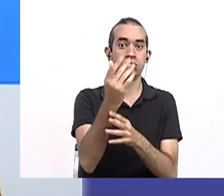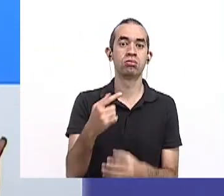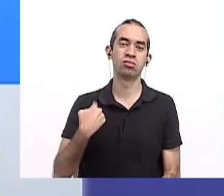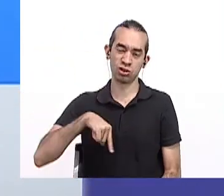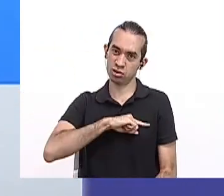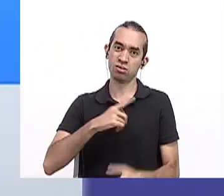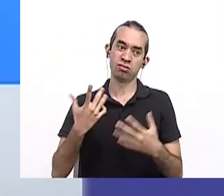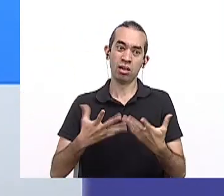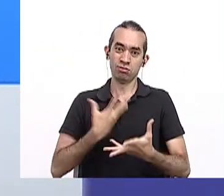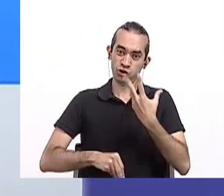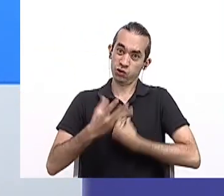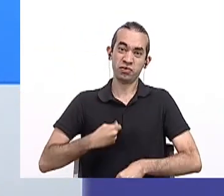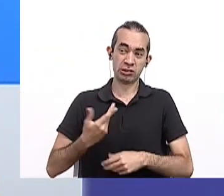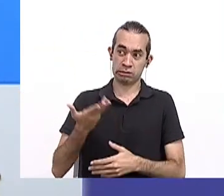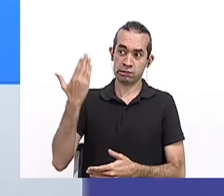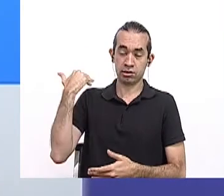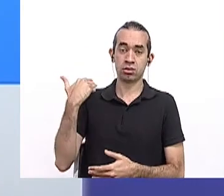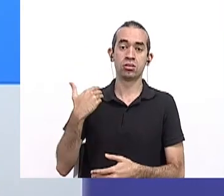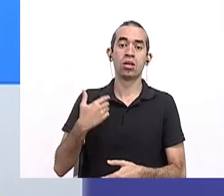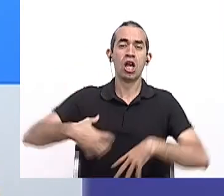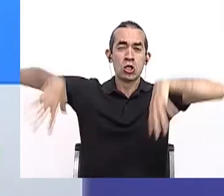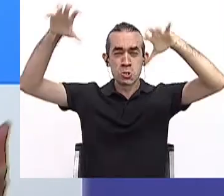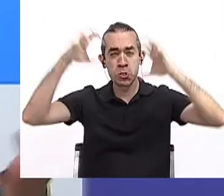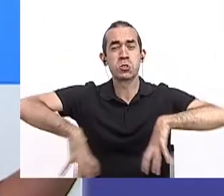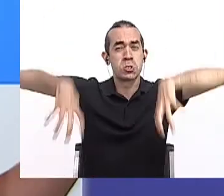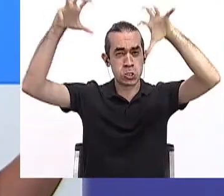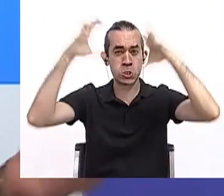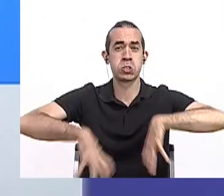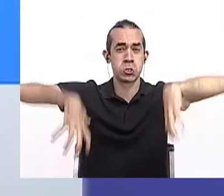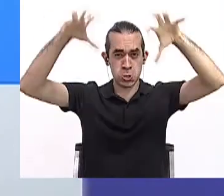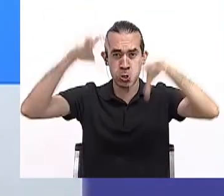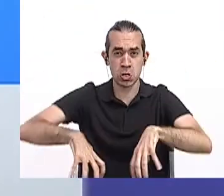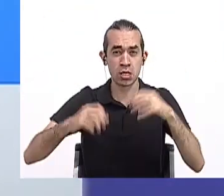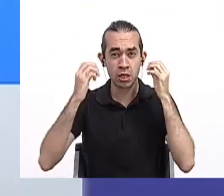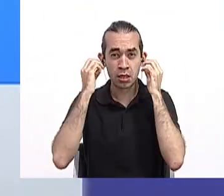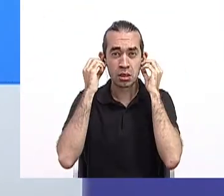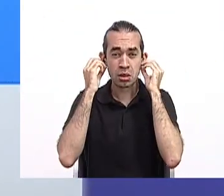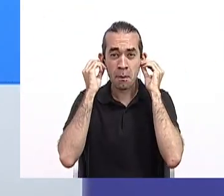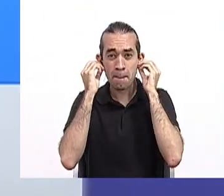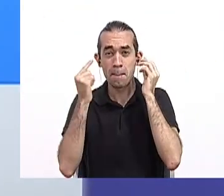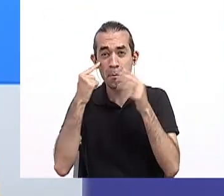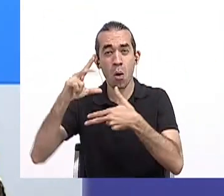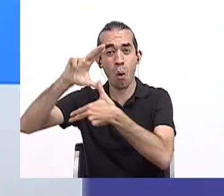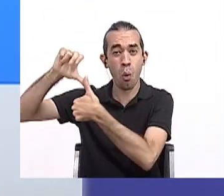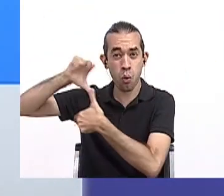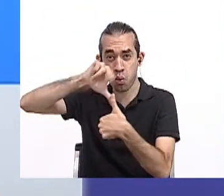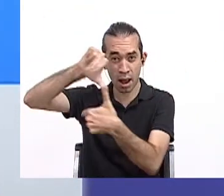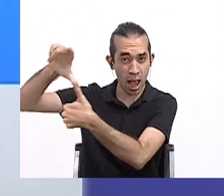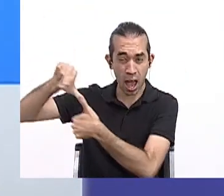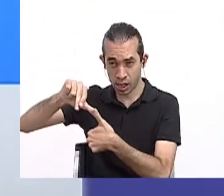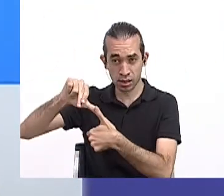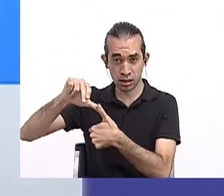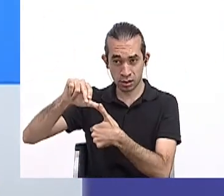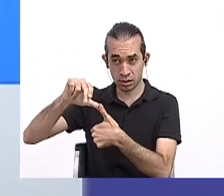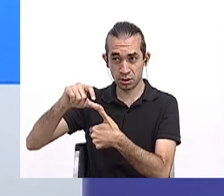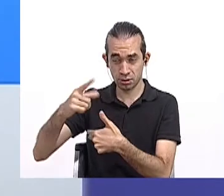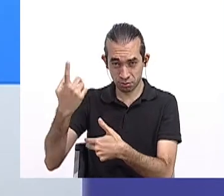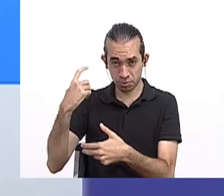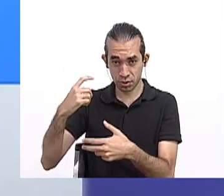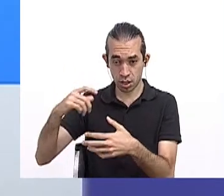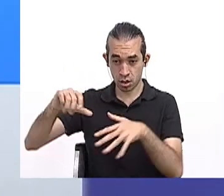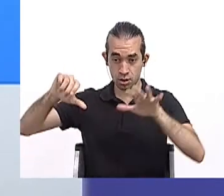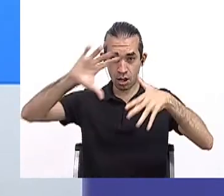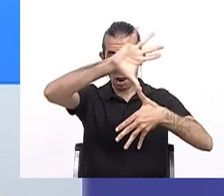sufrido en estos tiempos las grandes lluvias de acuerdo a los efectos de los huracanes que se han estado formando en el